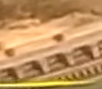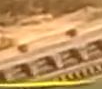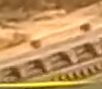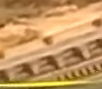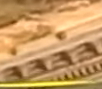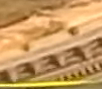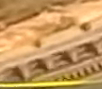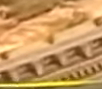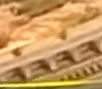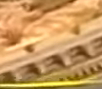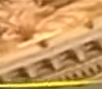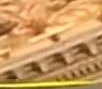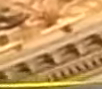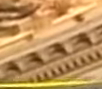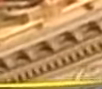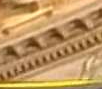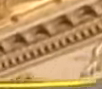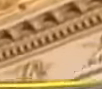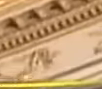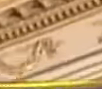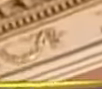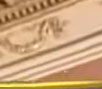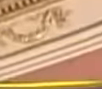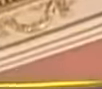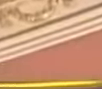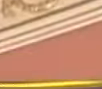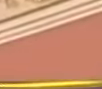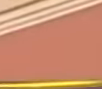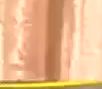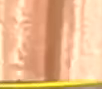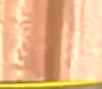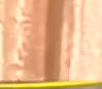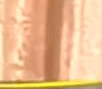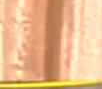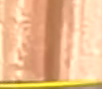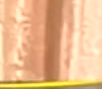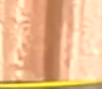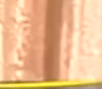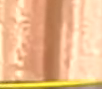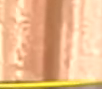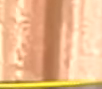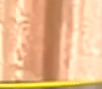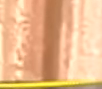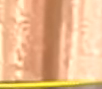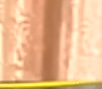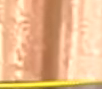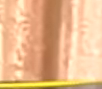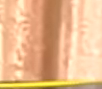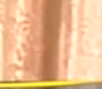frente al despojo colonial. Es un derecho libertario el que tenemos.